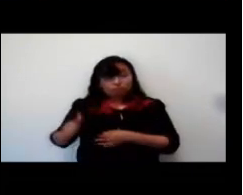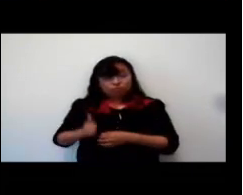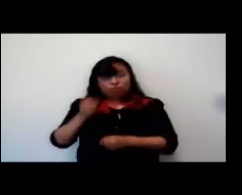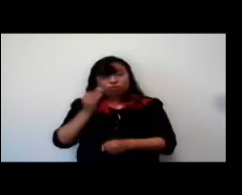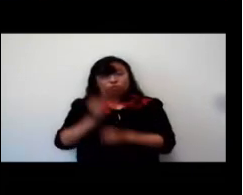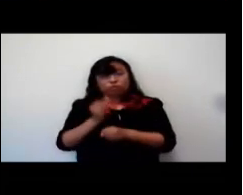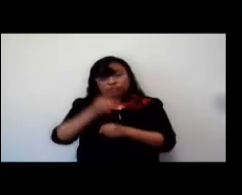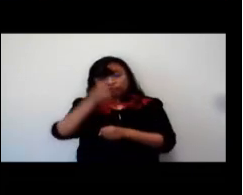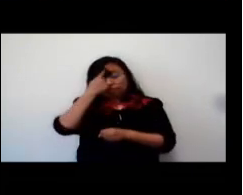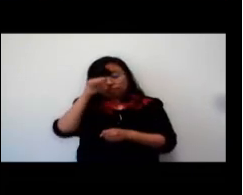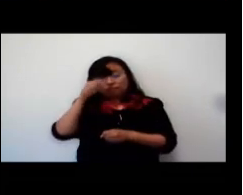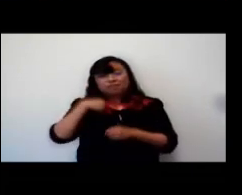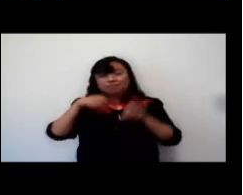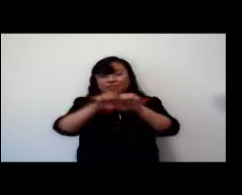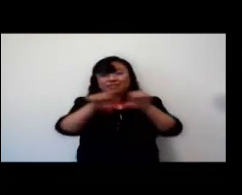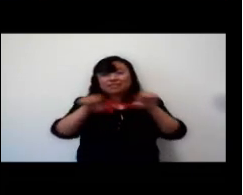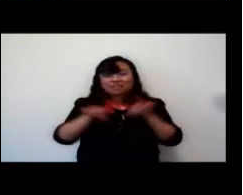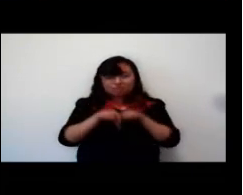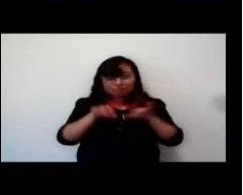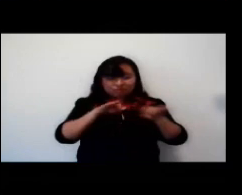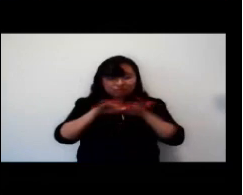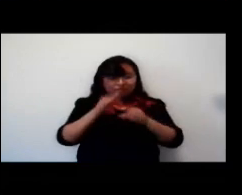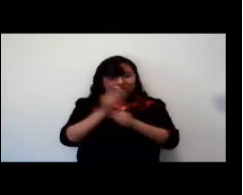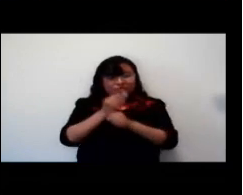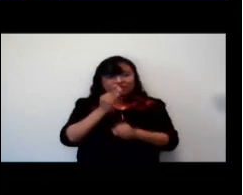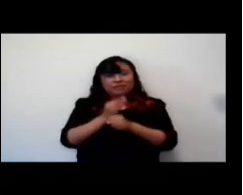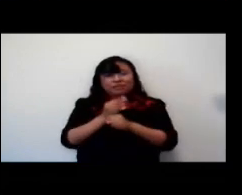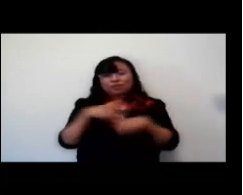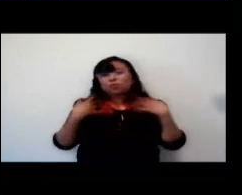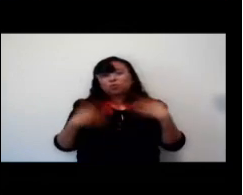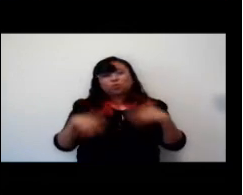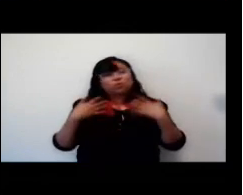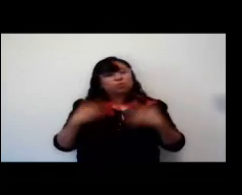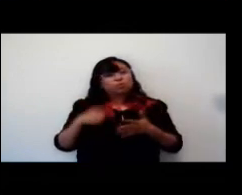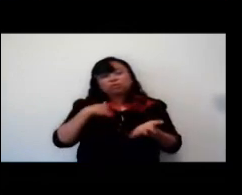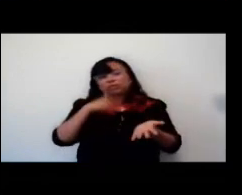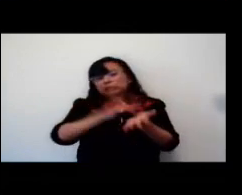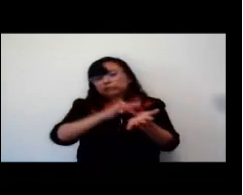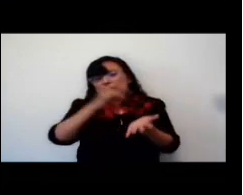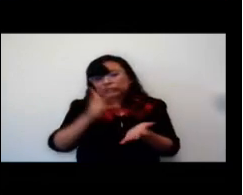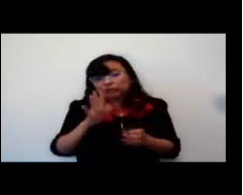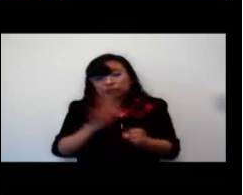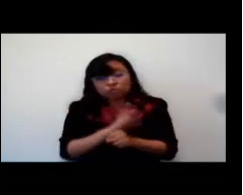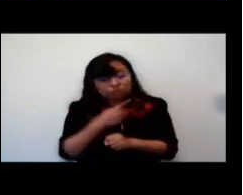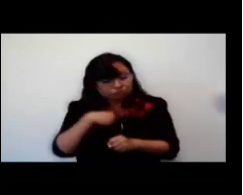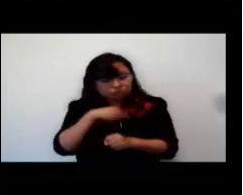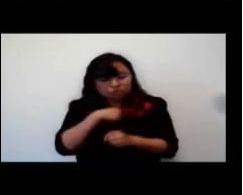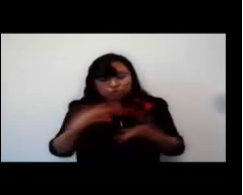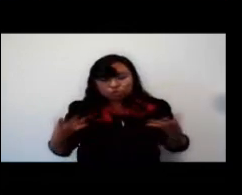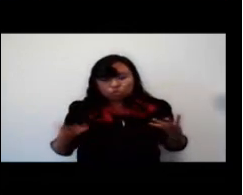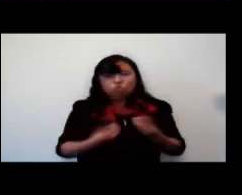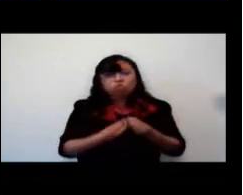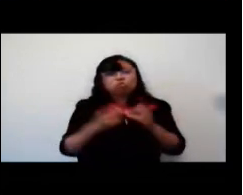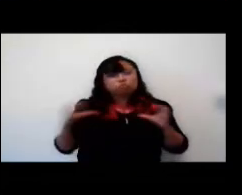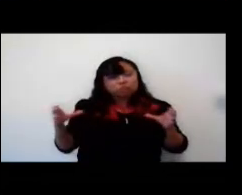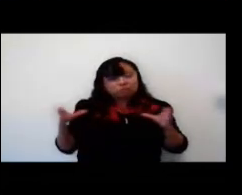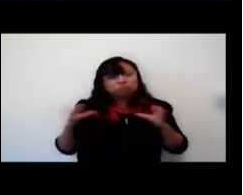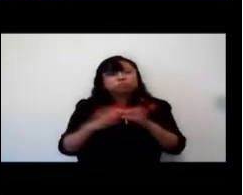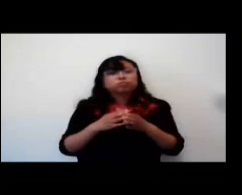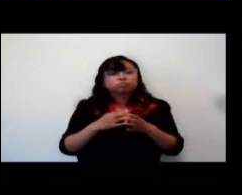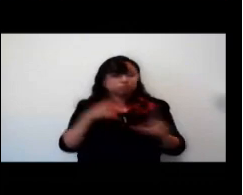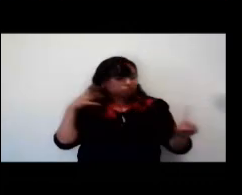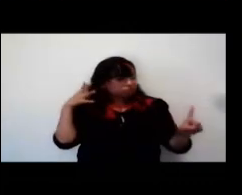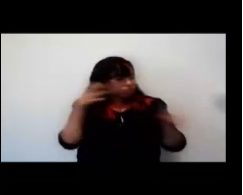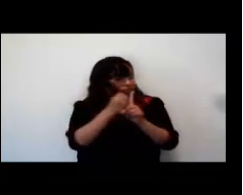todo el fantástico equipo con el que trabajo. Sin ellos no sería posible todo lo que hemos alcanzado. Y también agradecerle a todas las familias y a